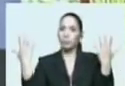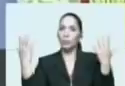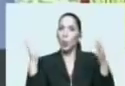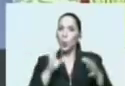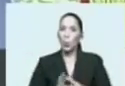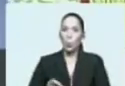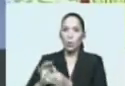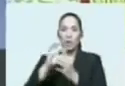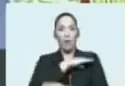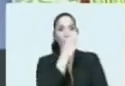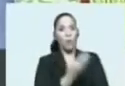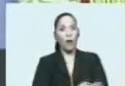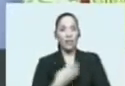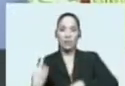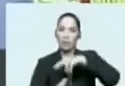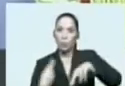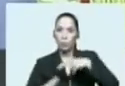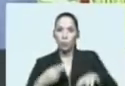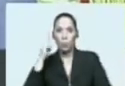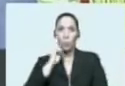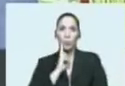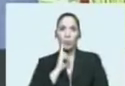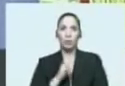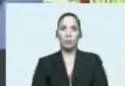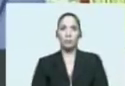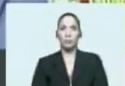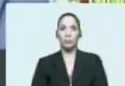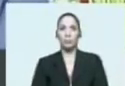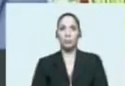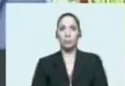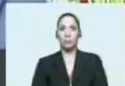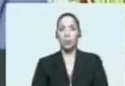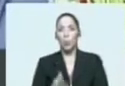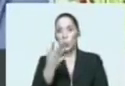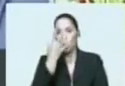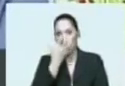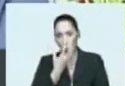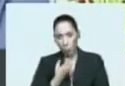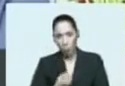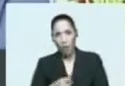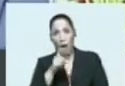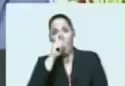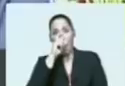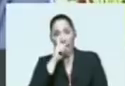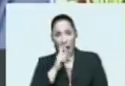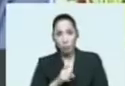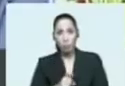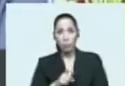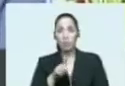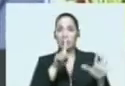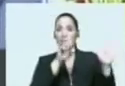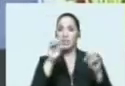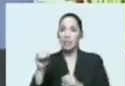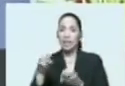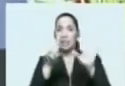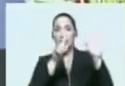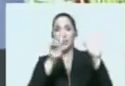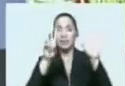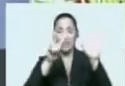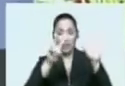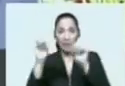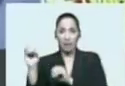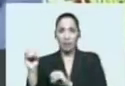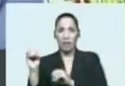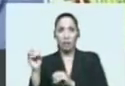revolución venezolana no eran tristes los años de los 70 y los 80 porque estábamos